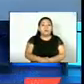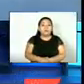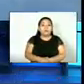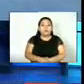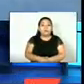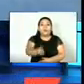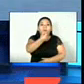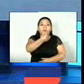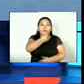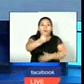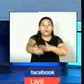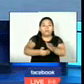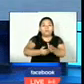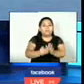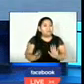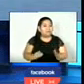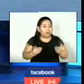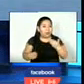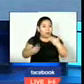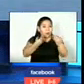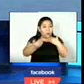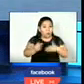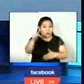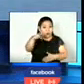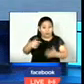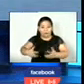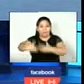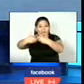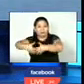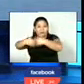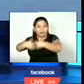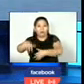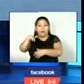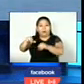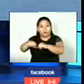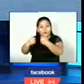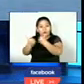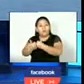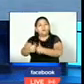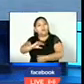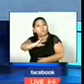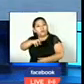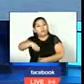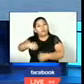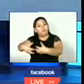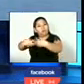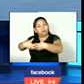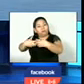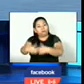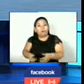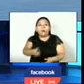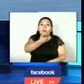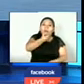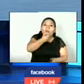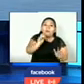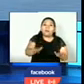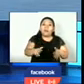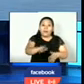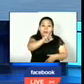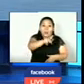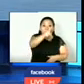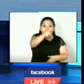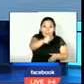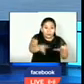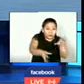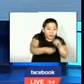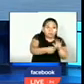Comenzamos con el detalle de las noticias. Hoy la Asociación Salvadoreña de Industriales presentó el informe trimestral de desempleo económico 2021.